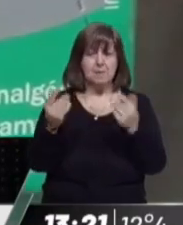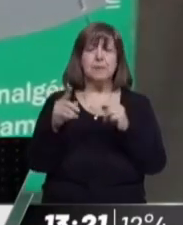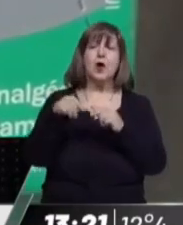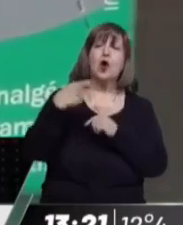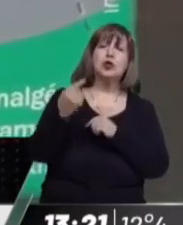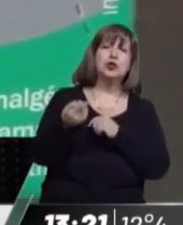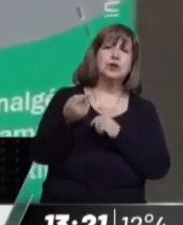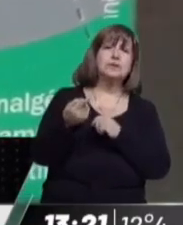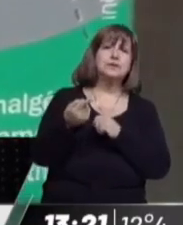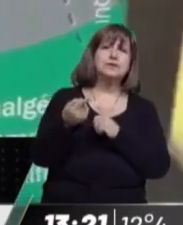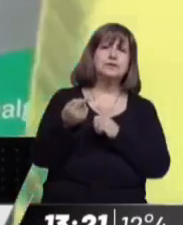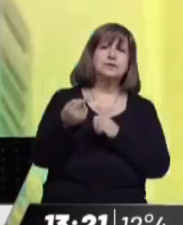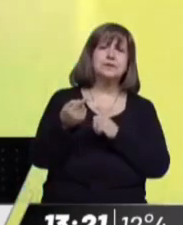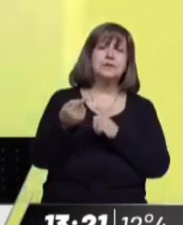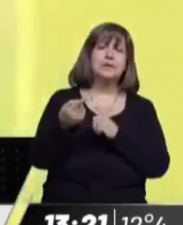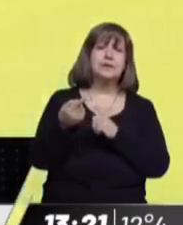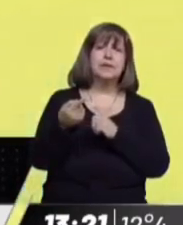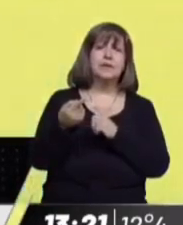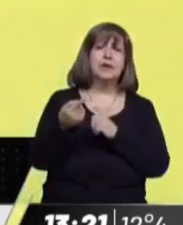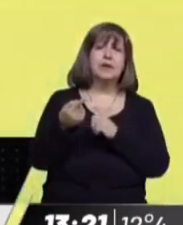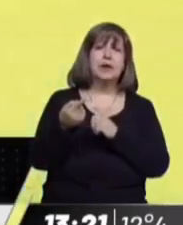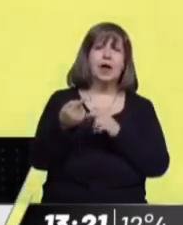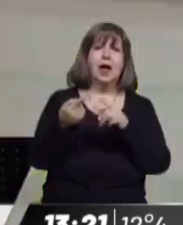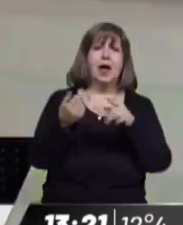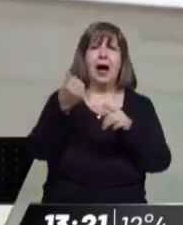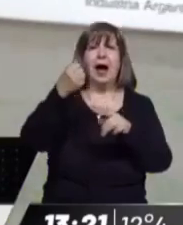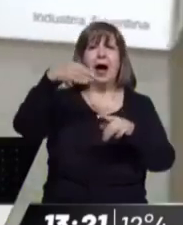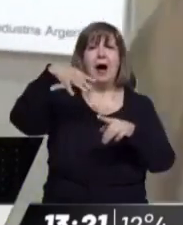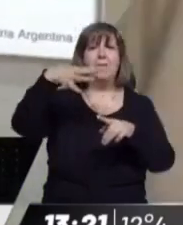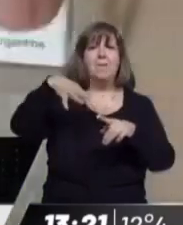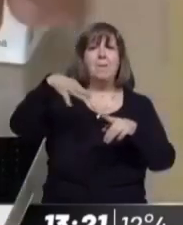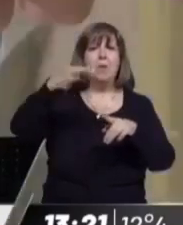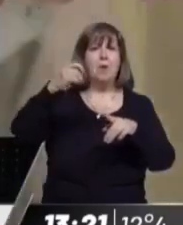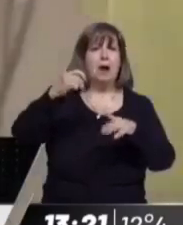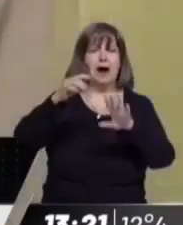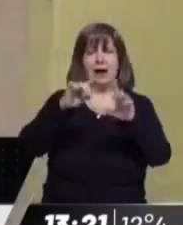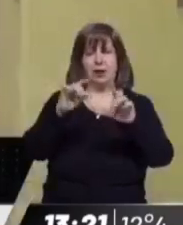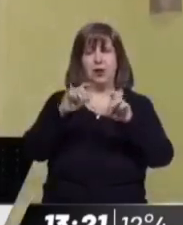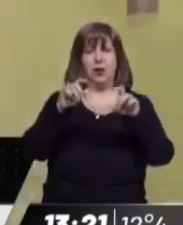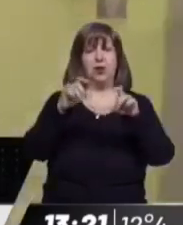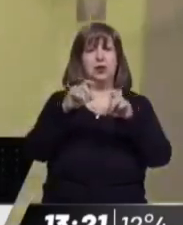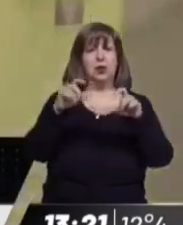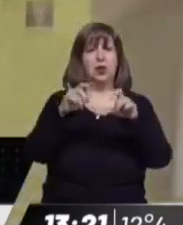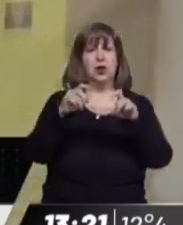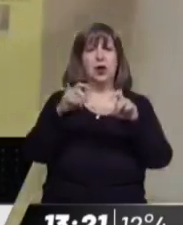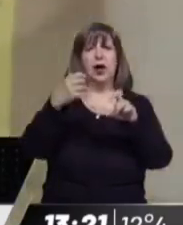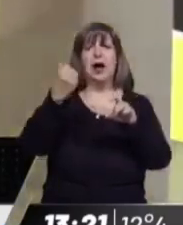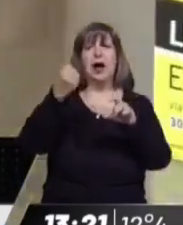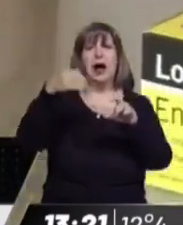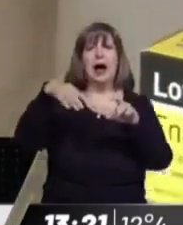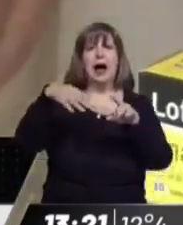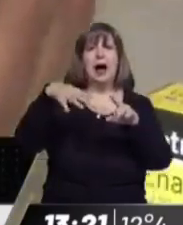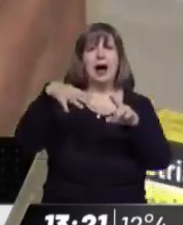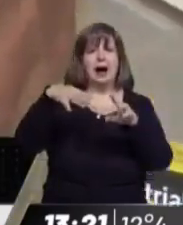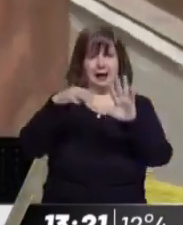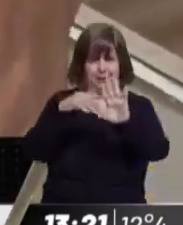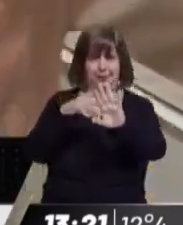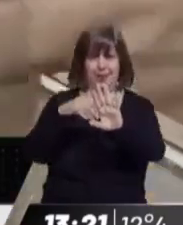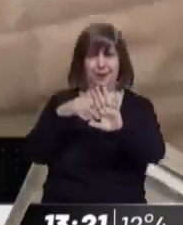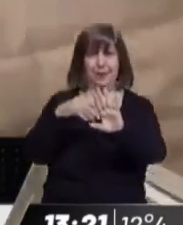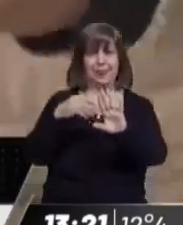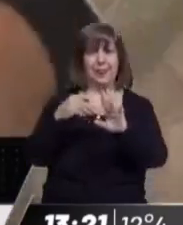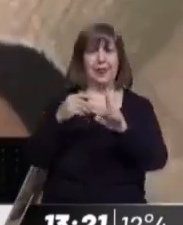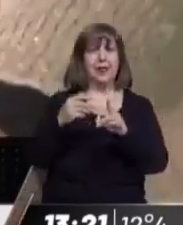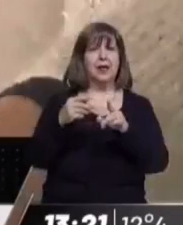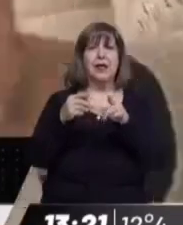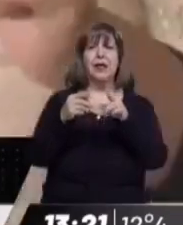habías mencionado ahí tenes algún antibiótico también este que es un hipoglucidos también ya ya te lo